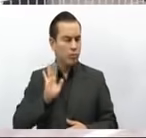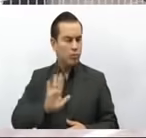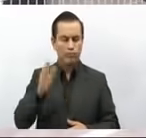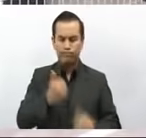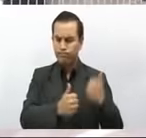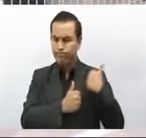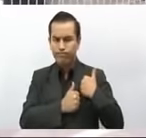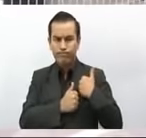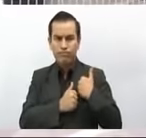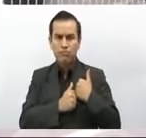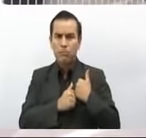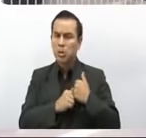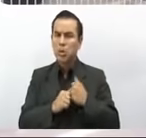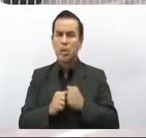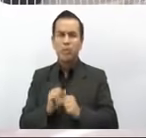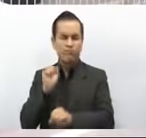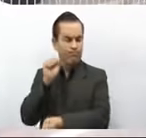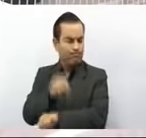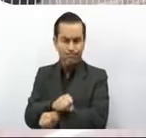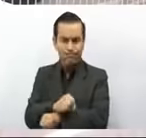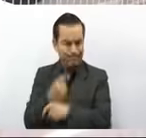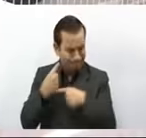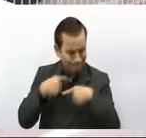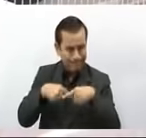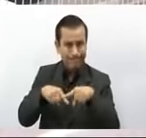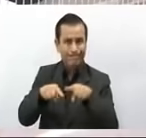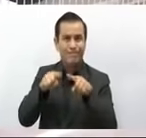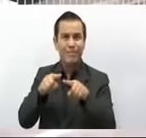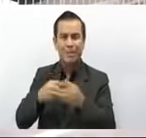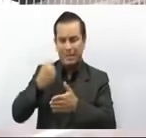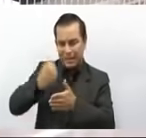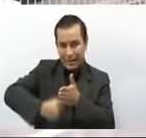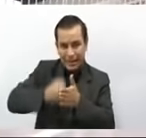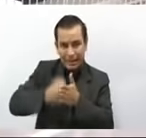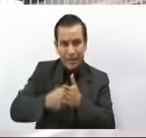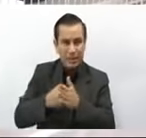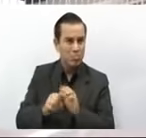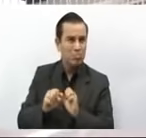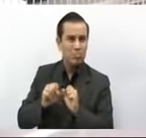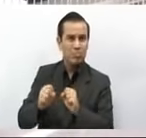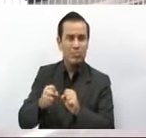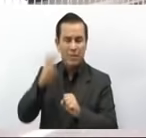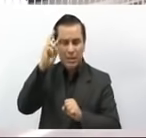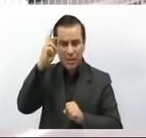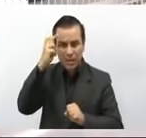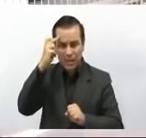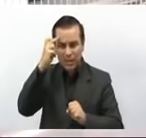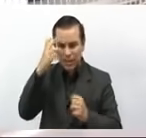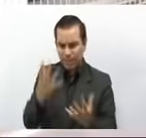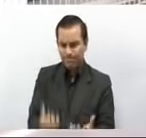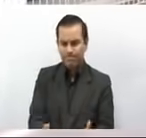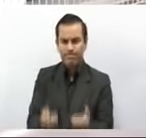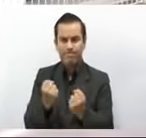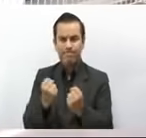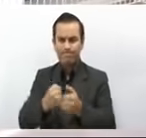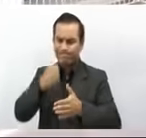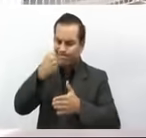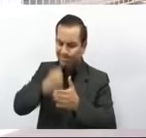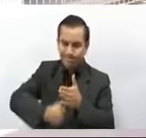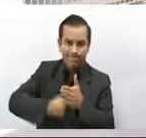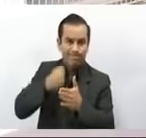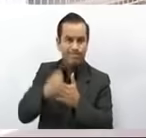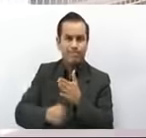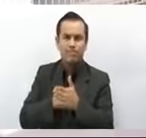rinde, lucha hasta la muerte. El soldado salvadoreño posee heroica voluntad de vencer, sin importarle